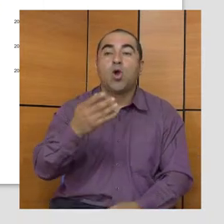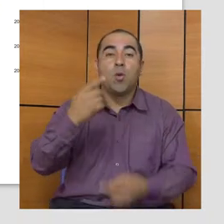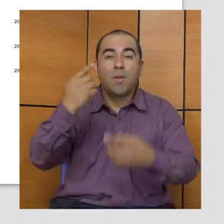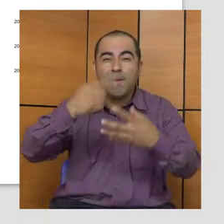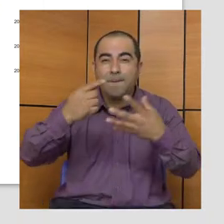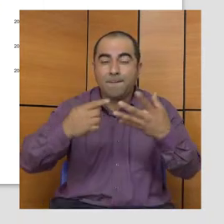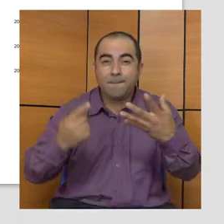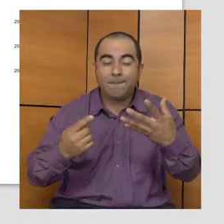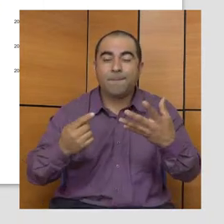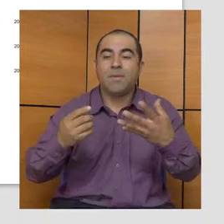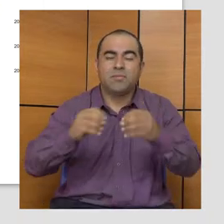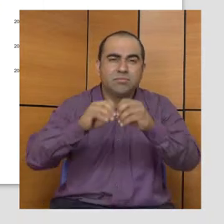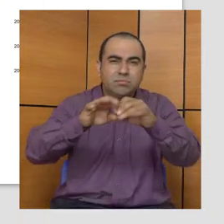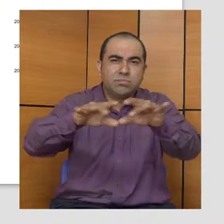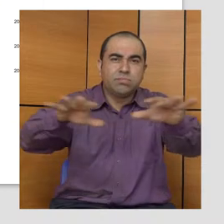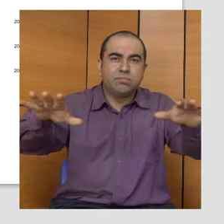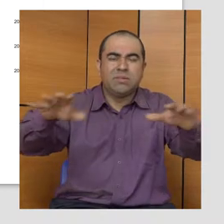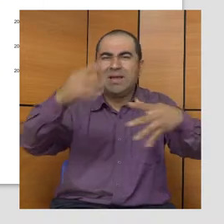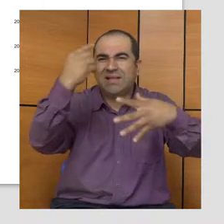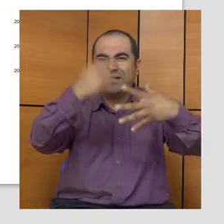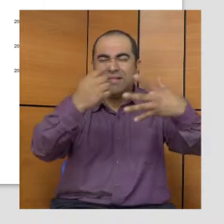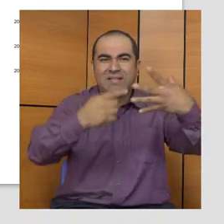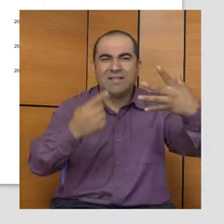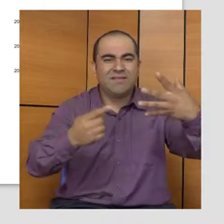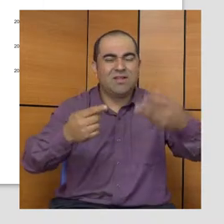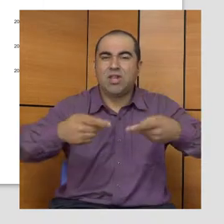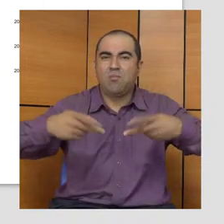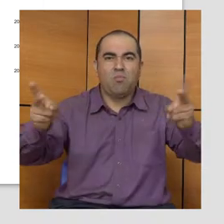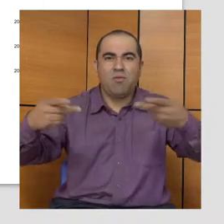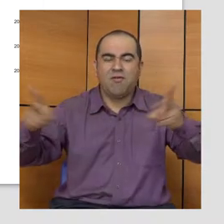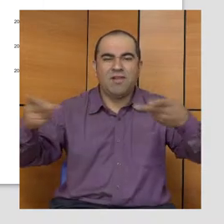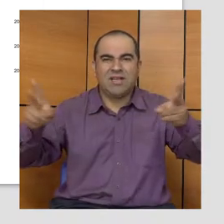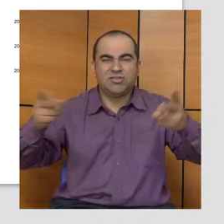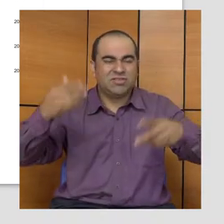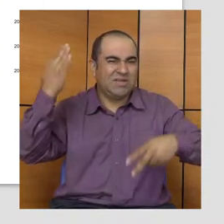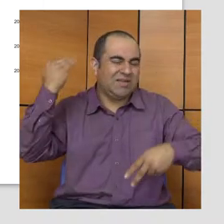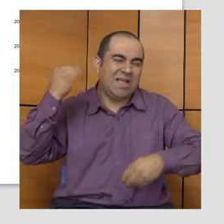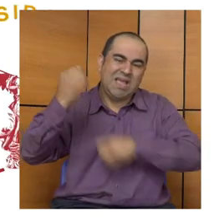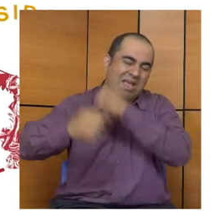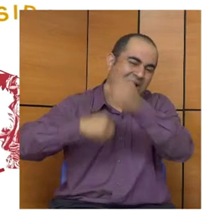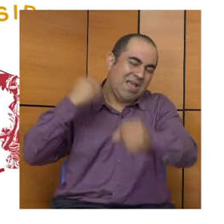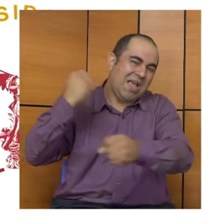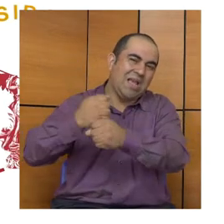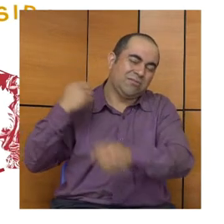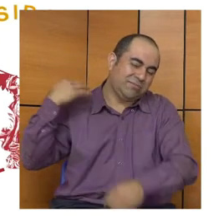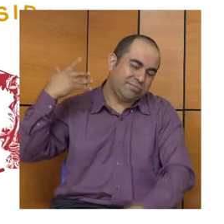se ha plasmado en diferentes publicaciones a lo largo de los años.